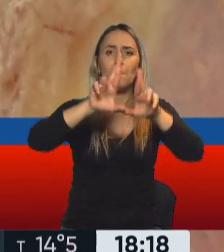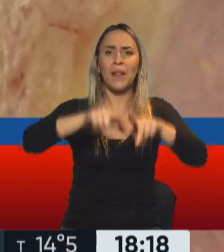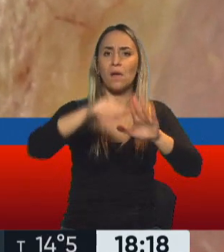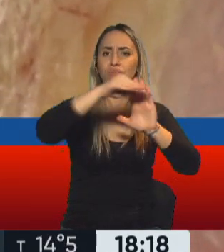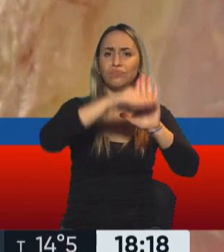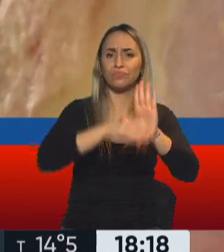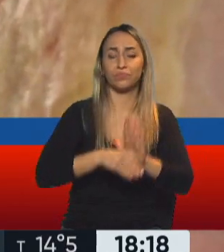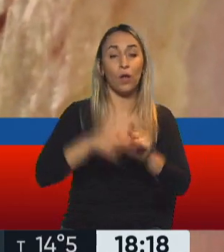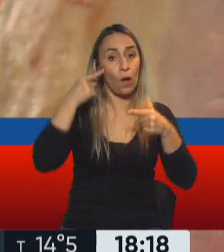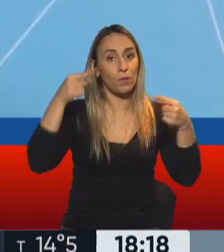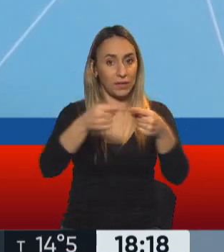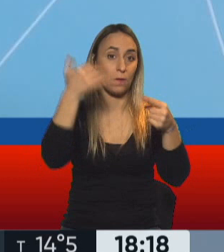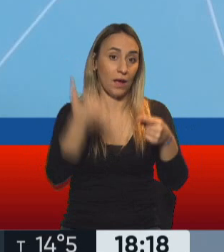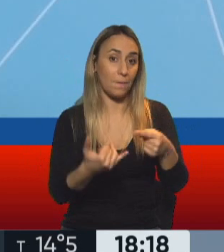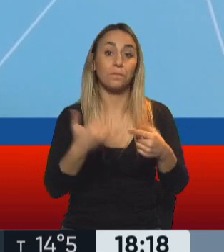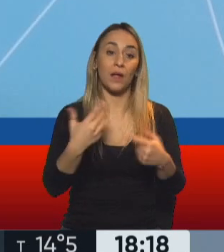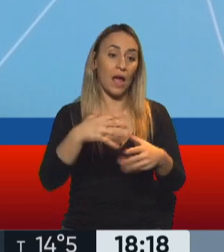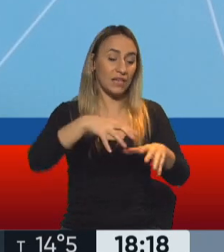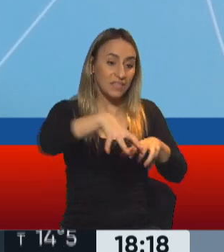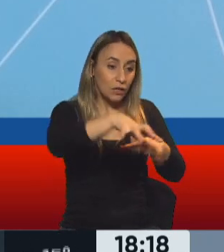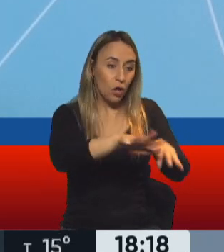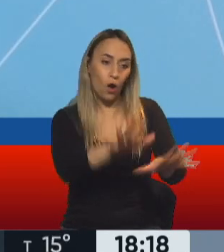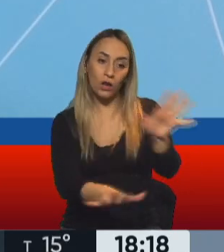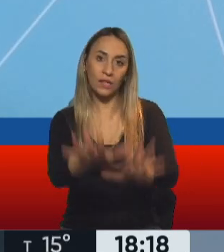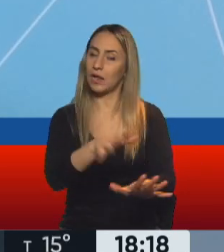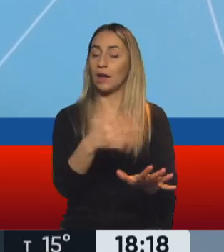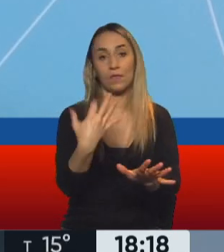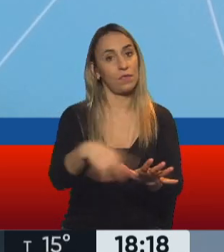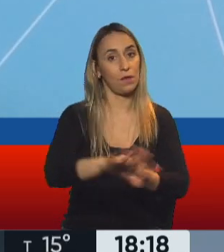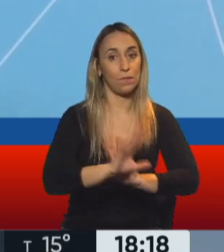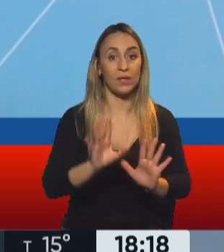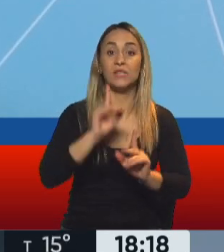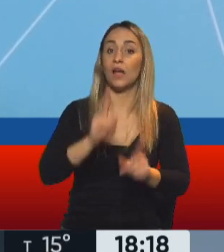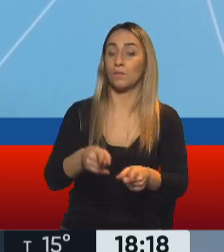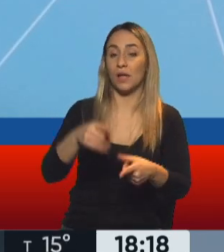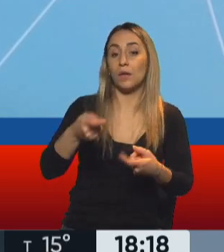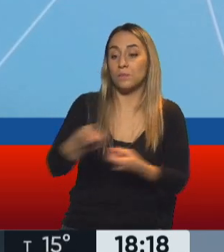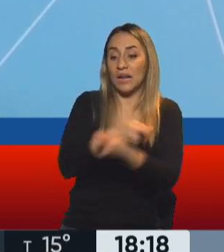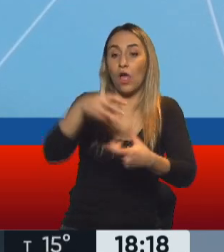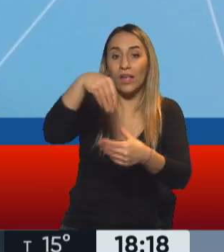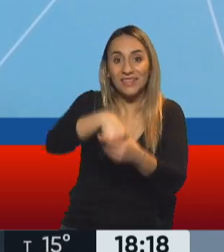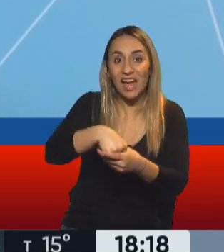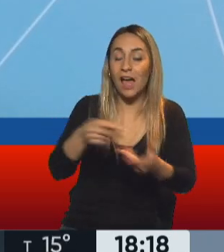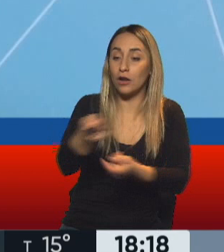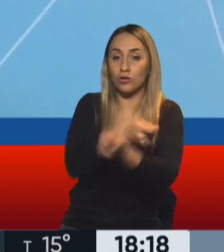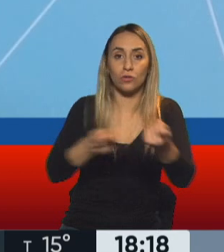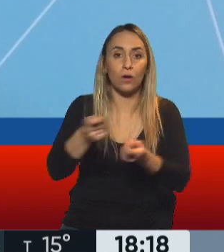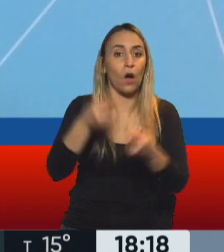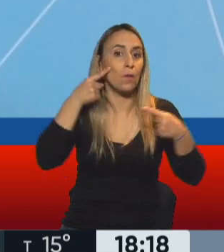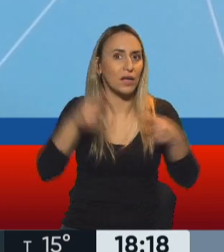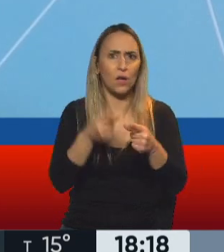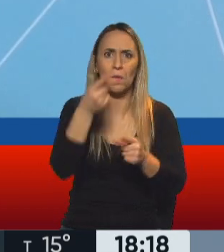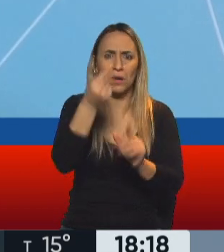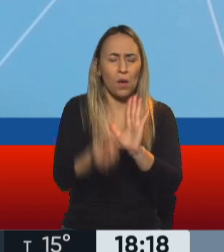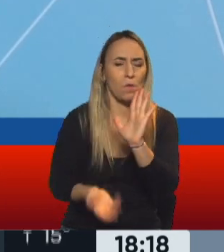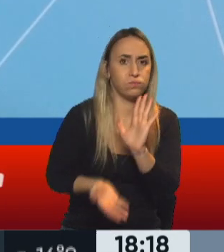justamente ordenamiento del sector y una oferta de carne en el mercado interno a precios accesibles, frenar esta suba